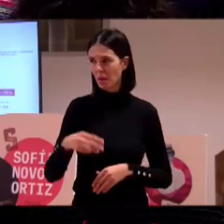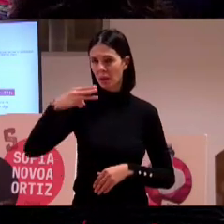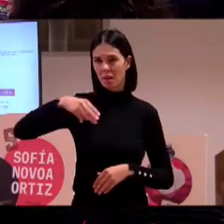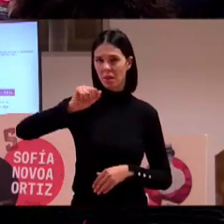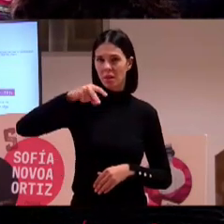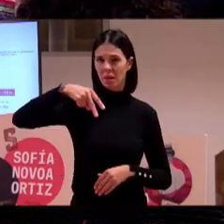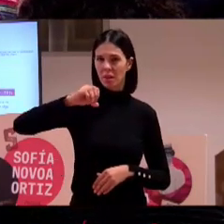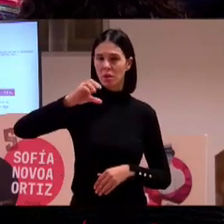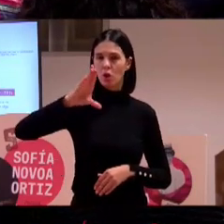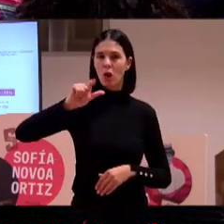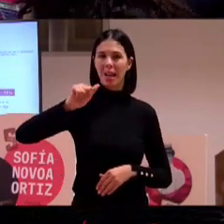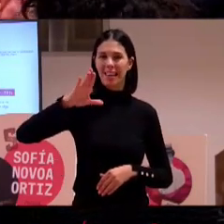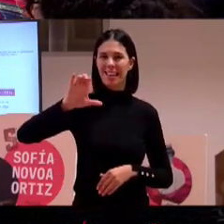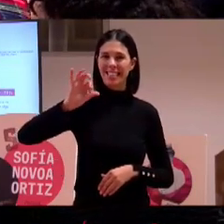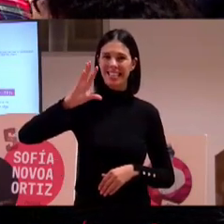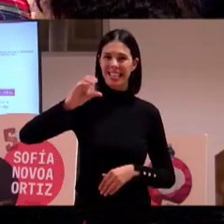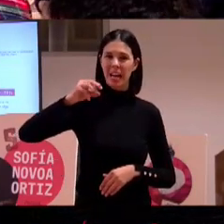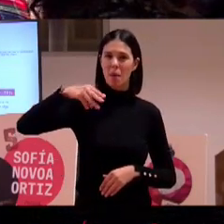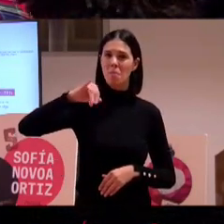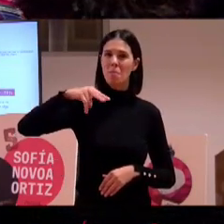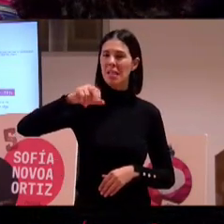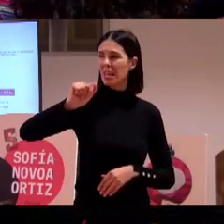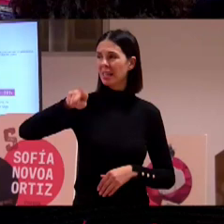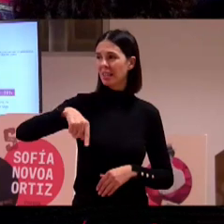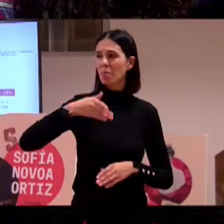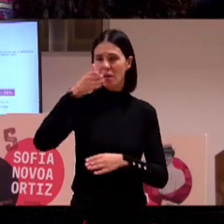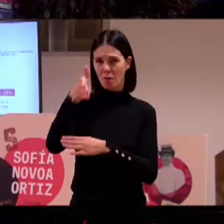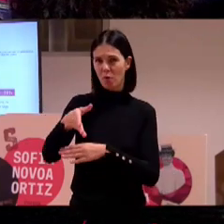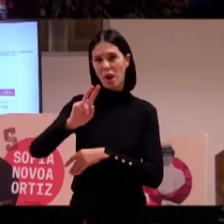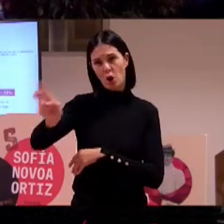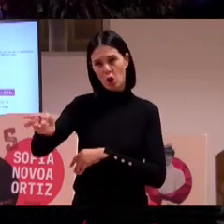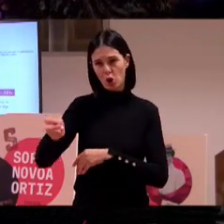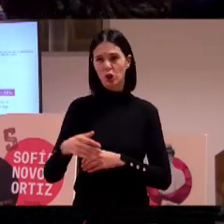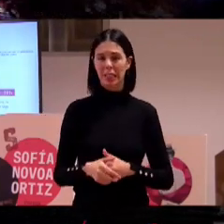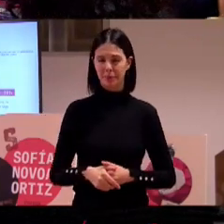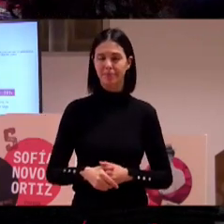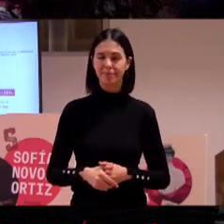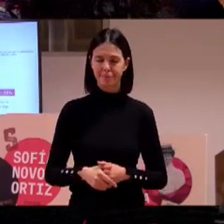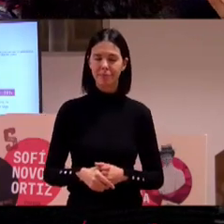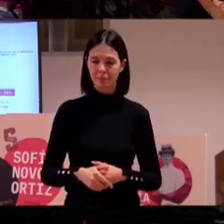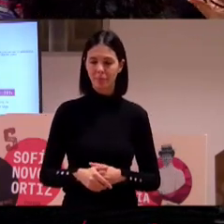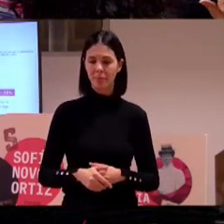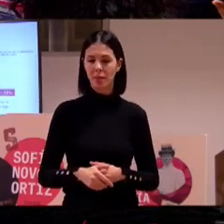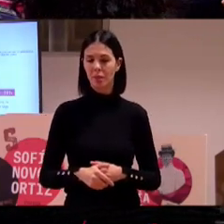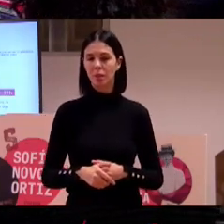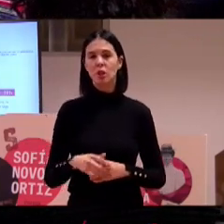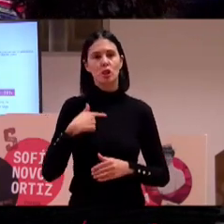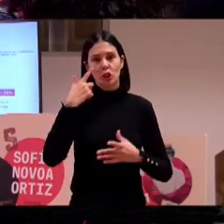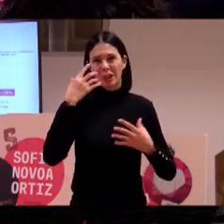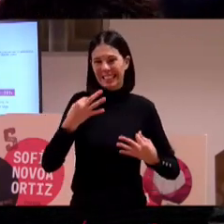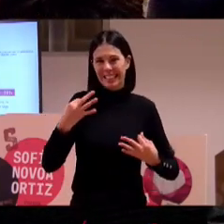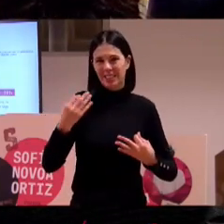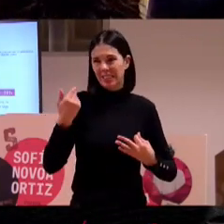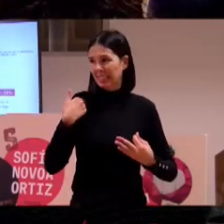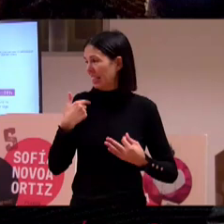Manola Escamilla, ella estuvo en Wellesley, que es otra de las siete hermanas. Mm. Pues yo creo que